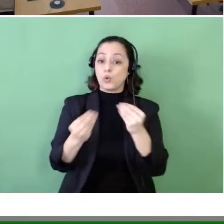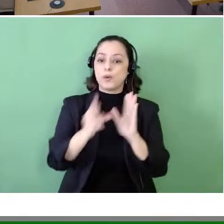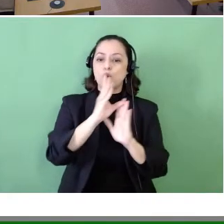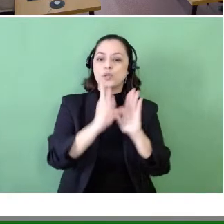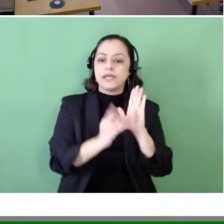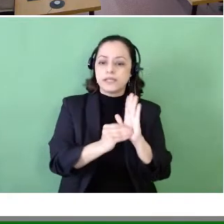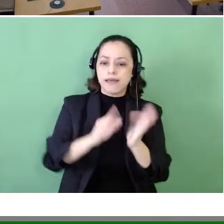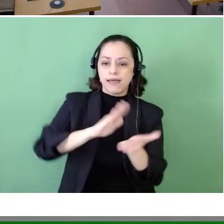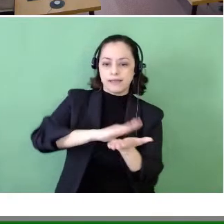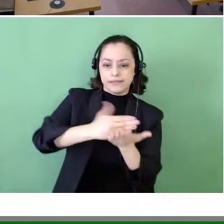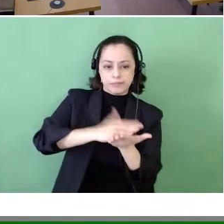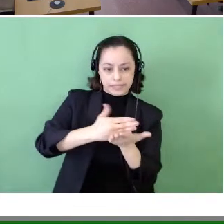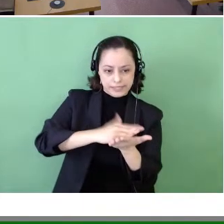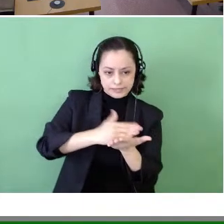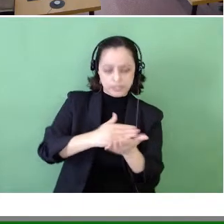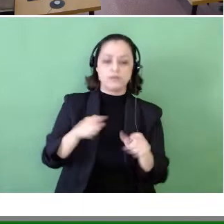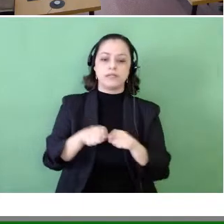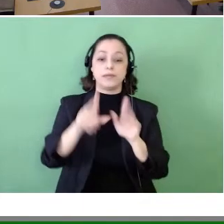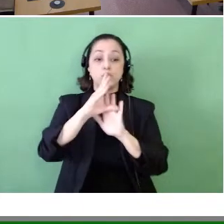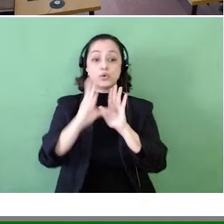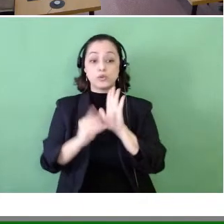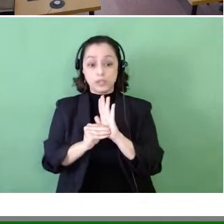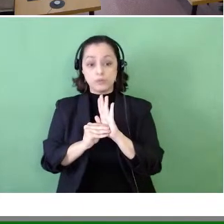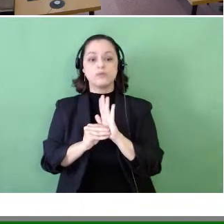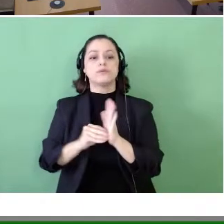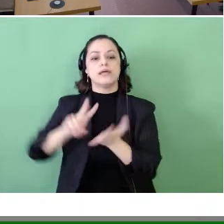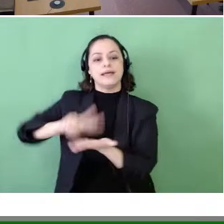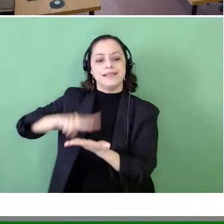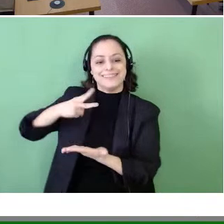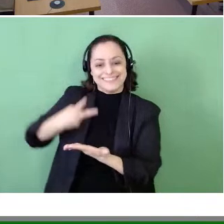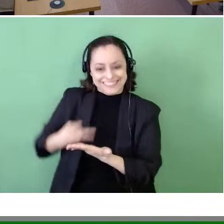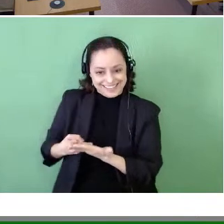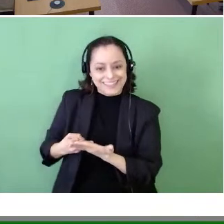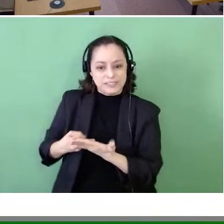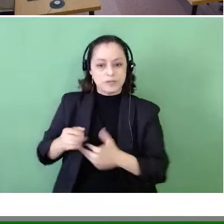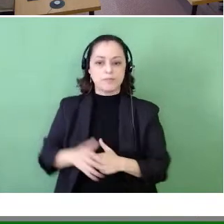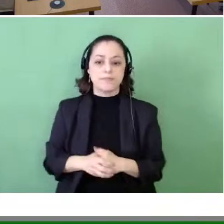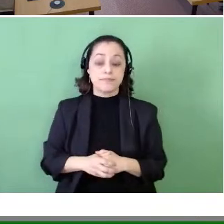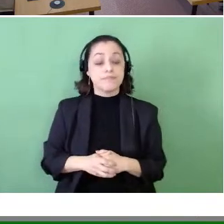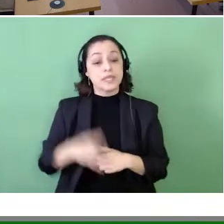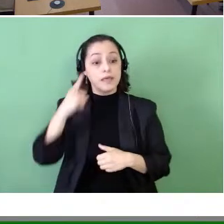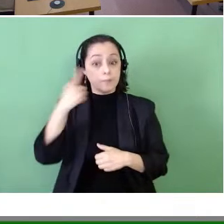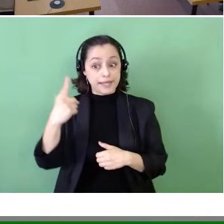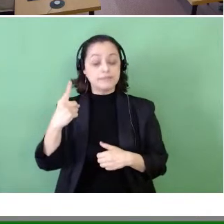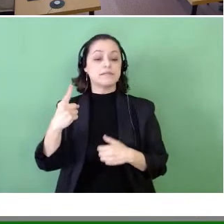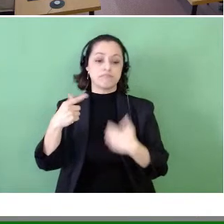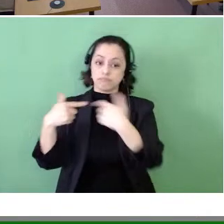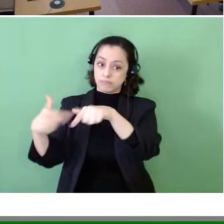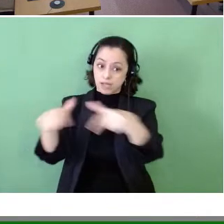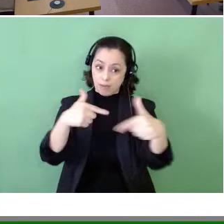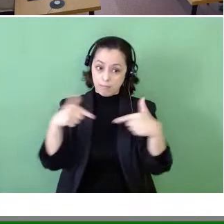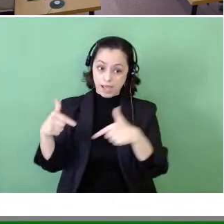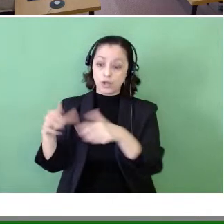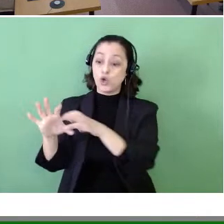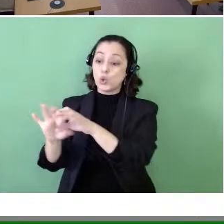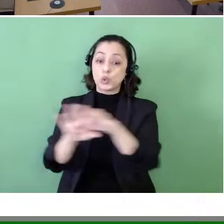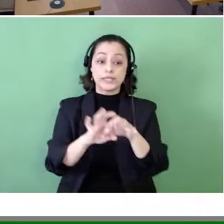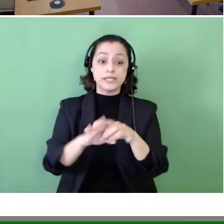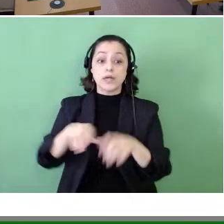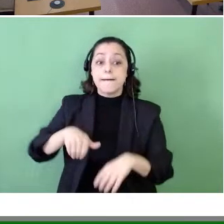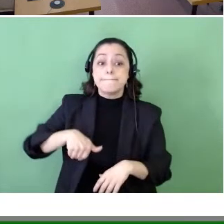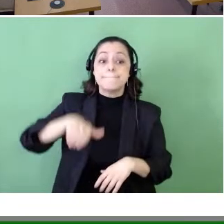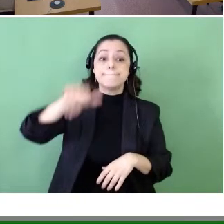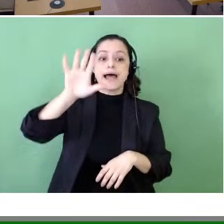interpretación y de traducción, nuestros datos apuntan a aquellos trabajos y contextos que tenemos más actividades. O